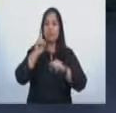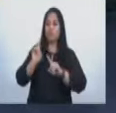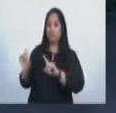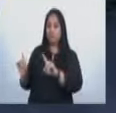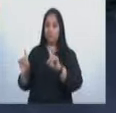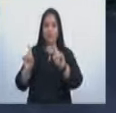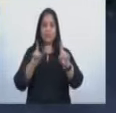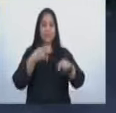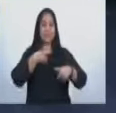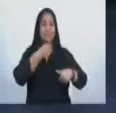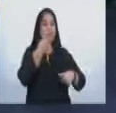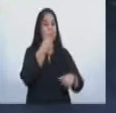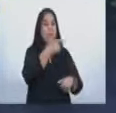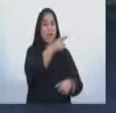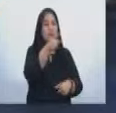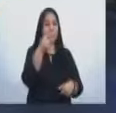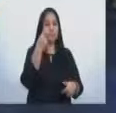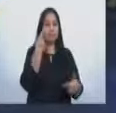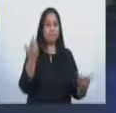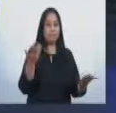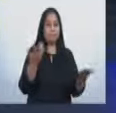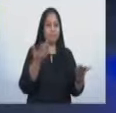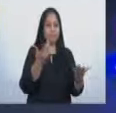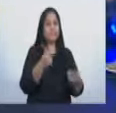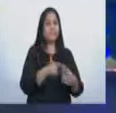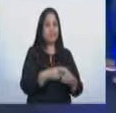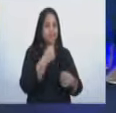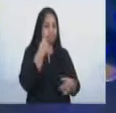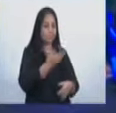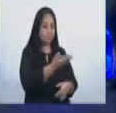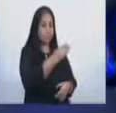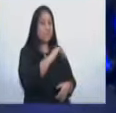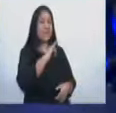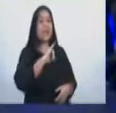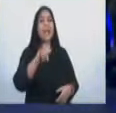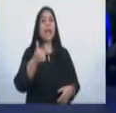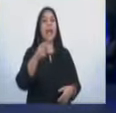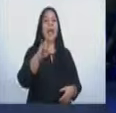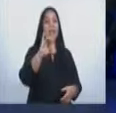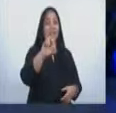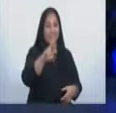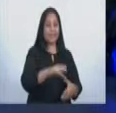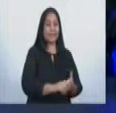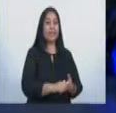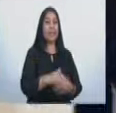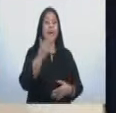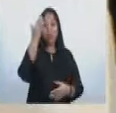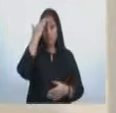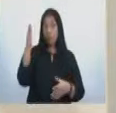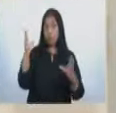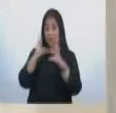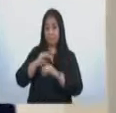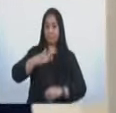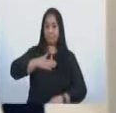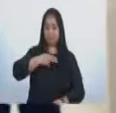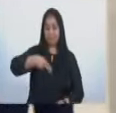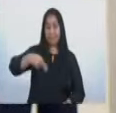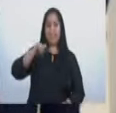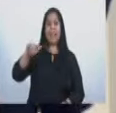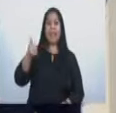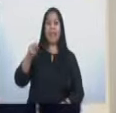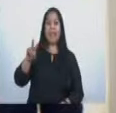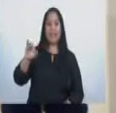y quisiera preguntar acá alguien a ver vamos con Javier buenas noches señor presidente Mi nombre es Javier Pérez en